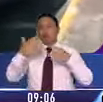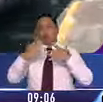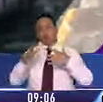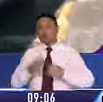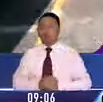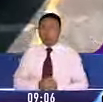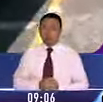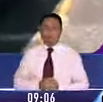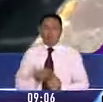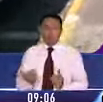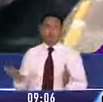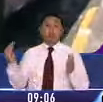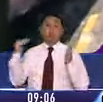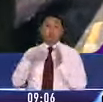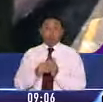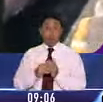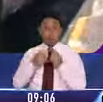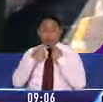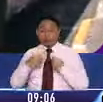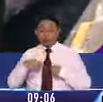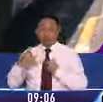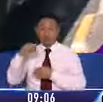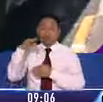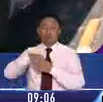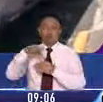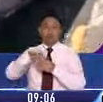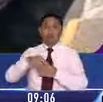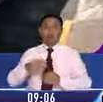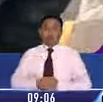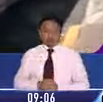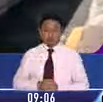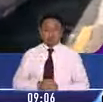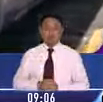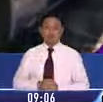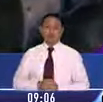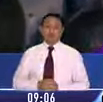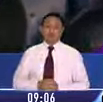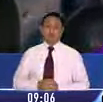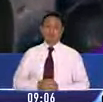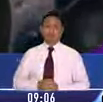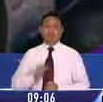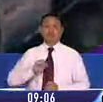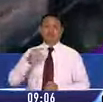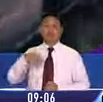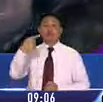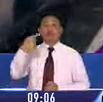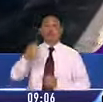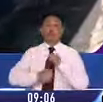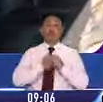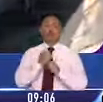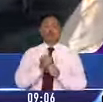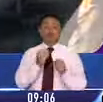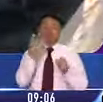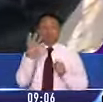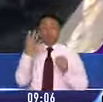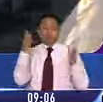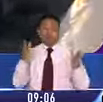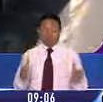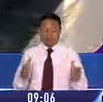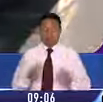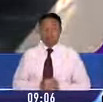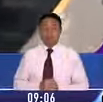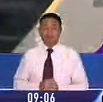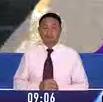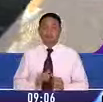donde volvería nuevamente a convocarse a las elecciones regulares para el nuevo periodo que tome los